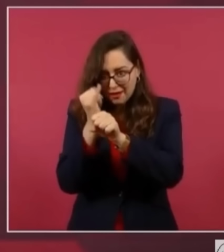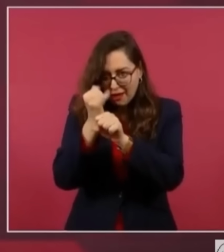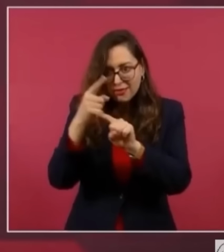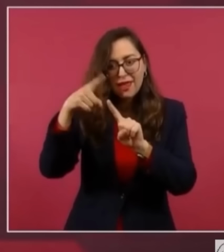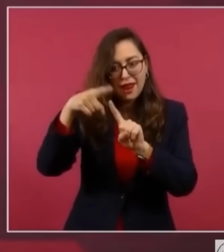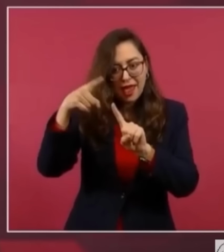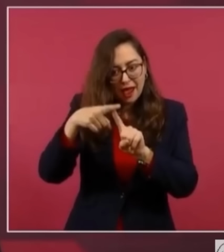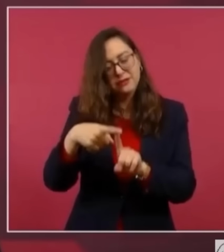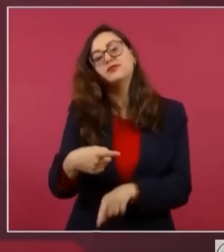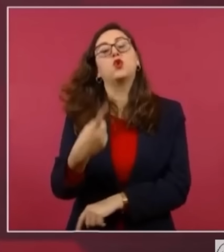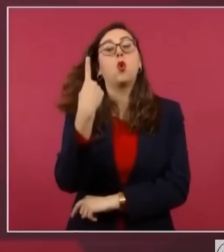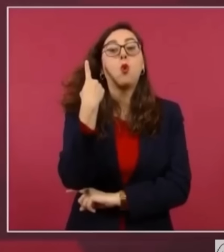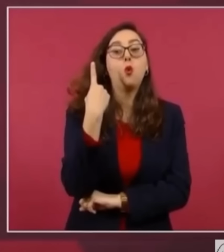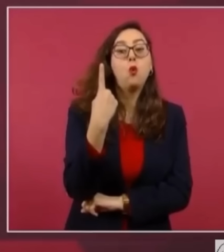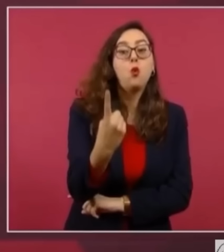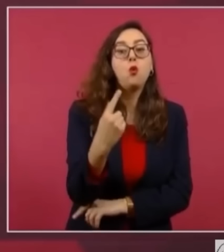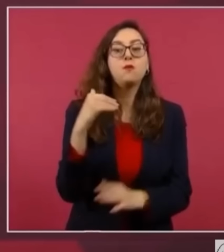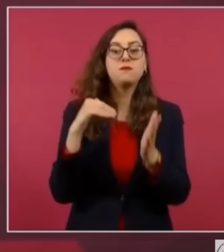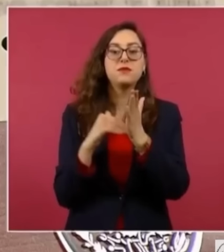Sí.